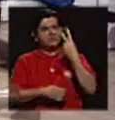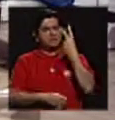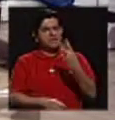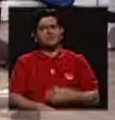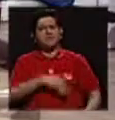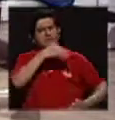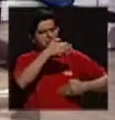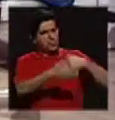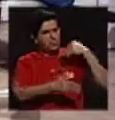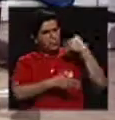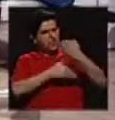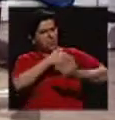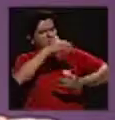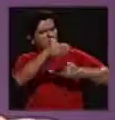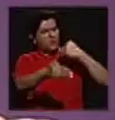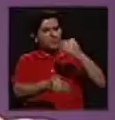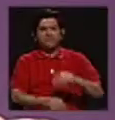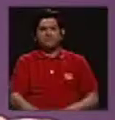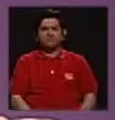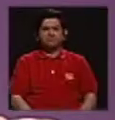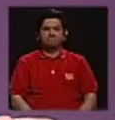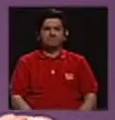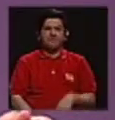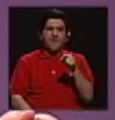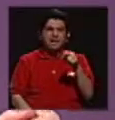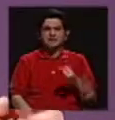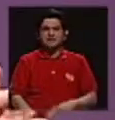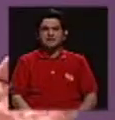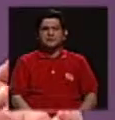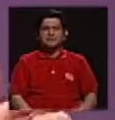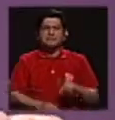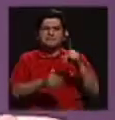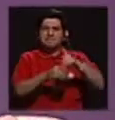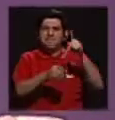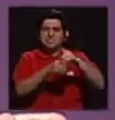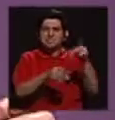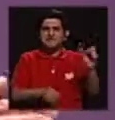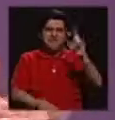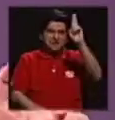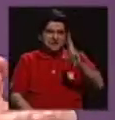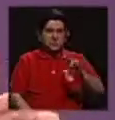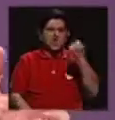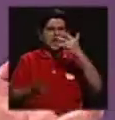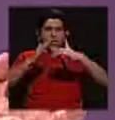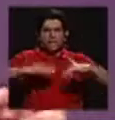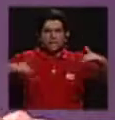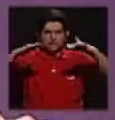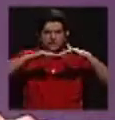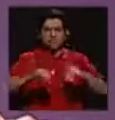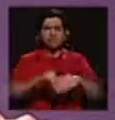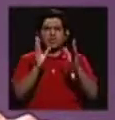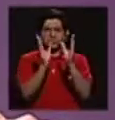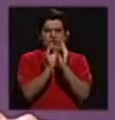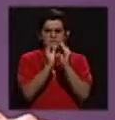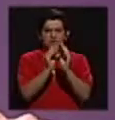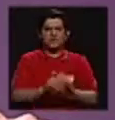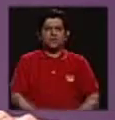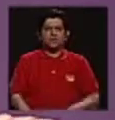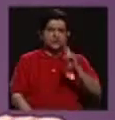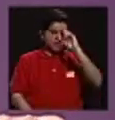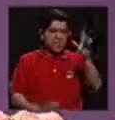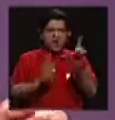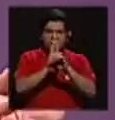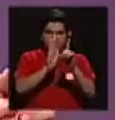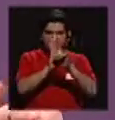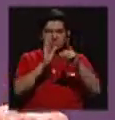ha ido evolucionando, diría yo, gracias a la participación que ha tenido Costa Rica en otros espacios, en otros foros y en el respeto de derechos